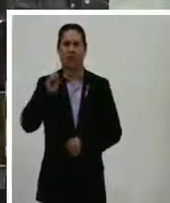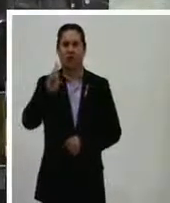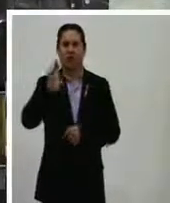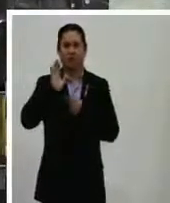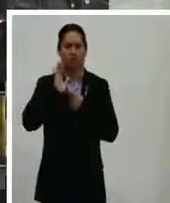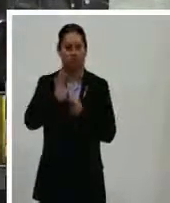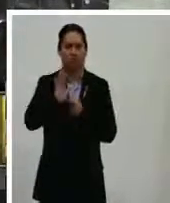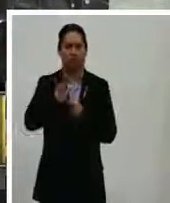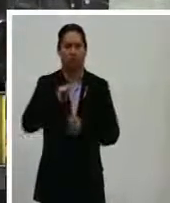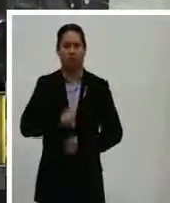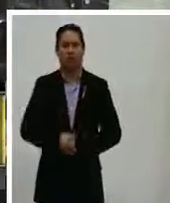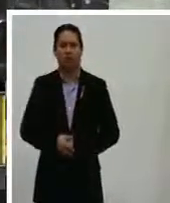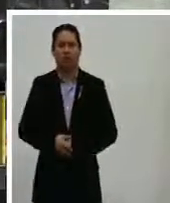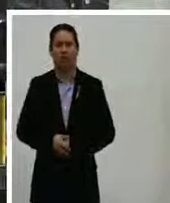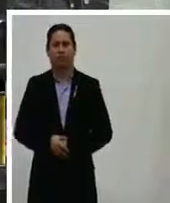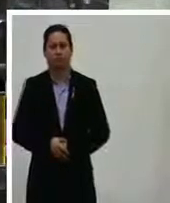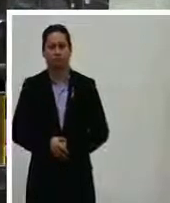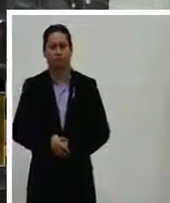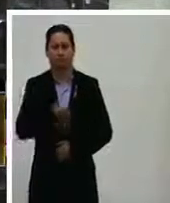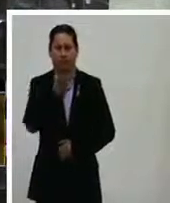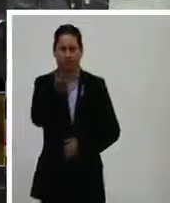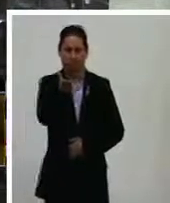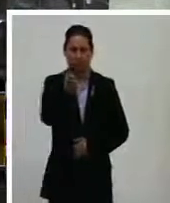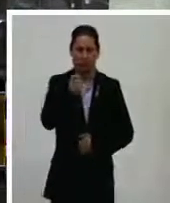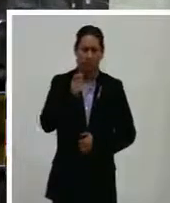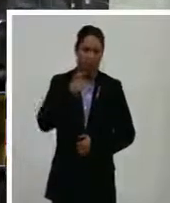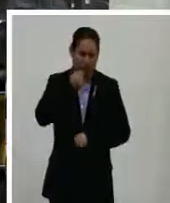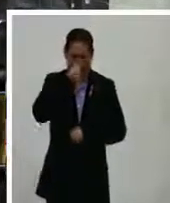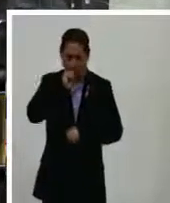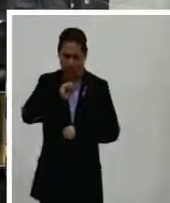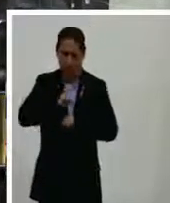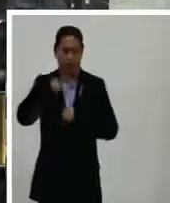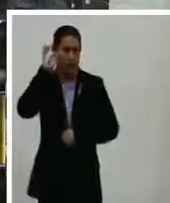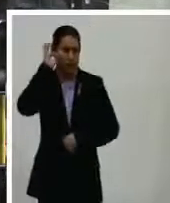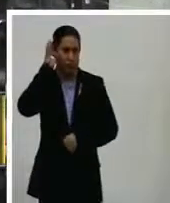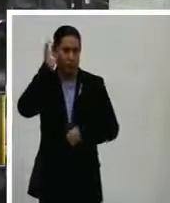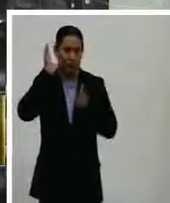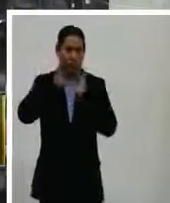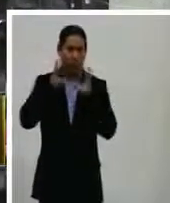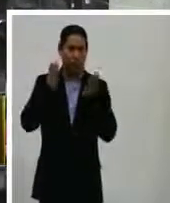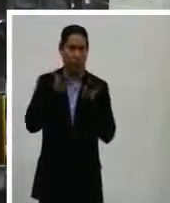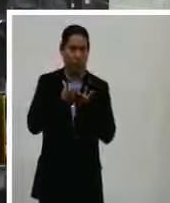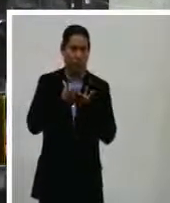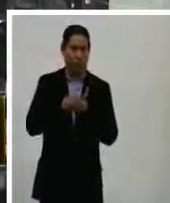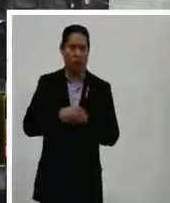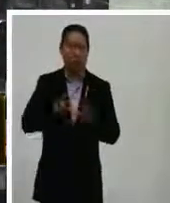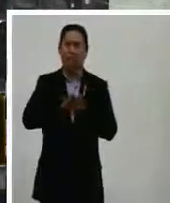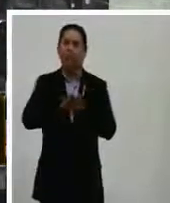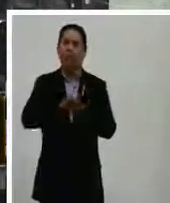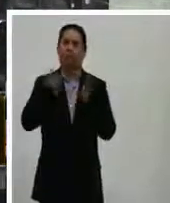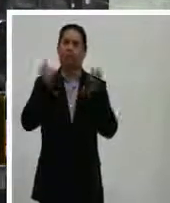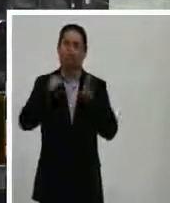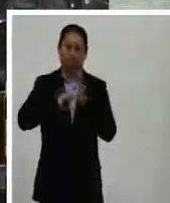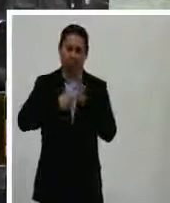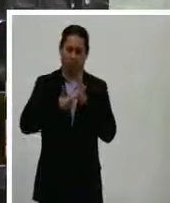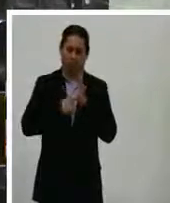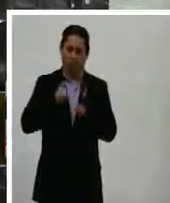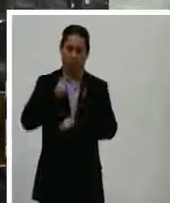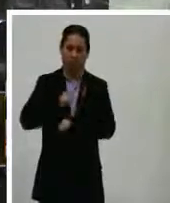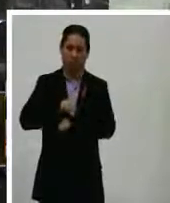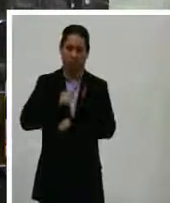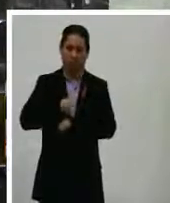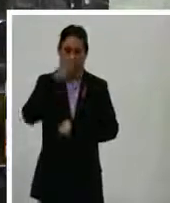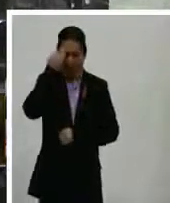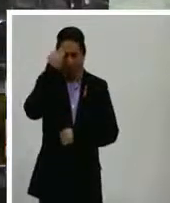presentado por lo que solicitó a la secretaría de servicios parlamentarios abra el sistema